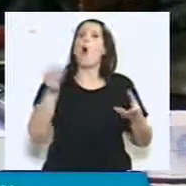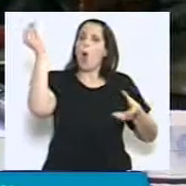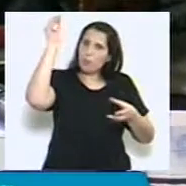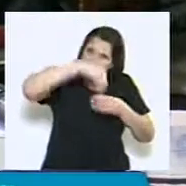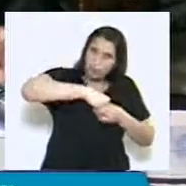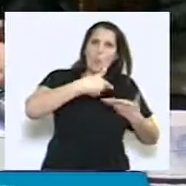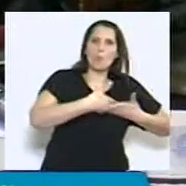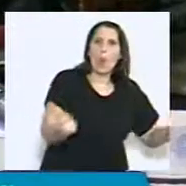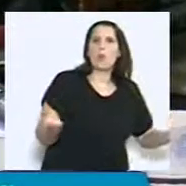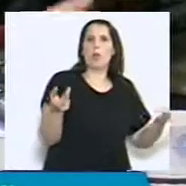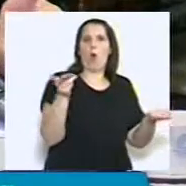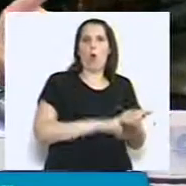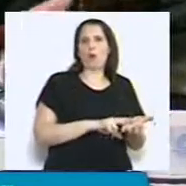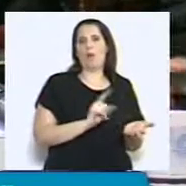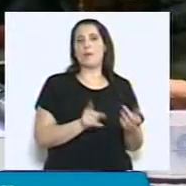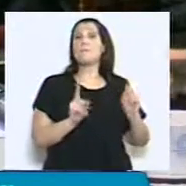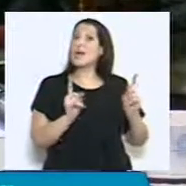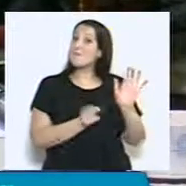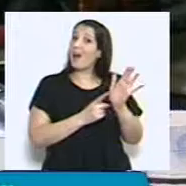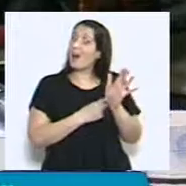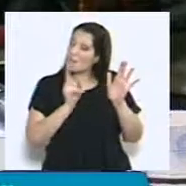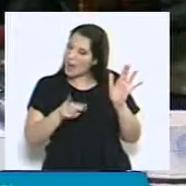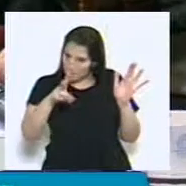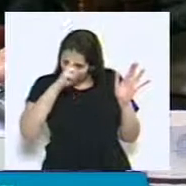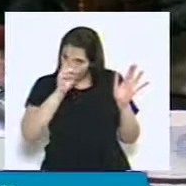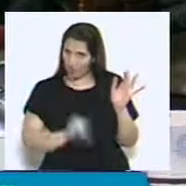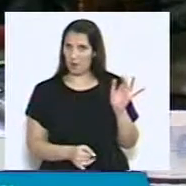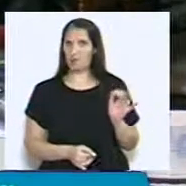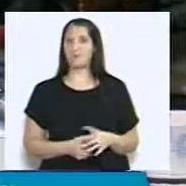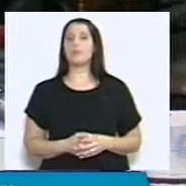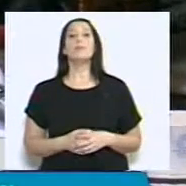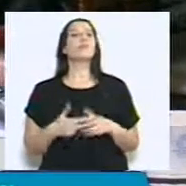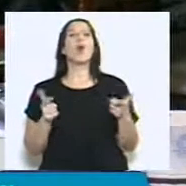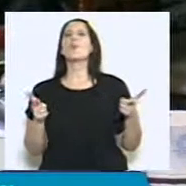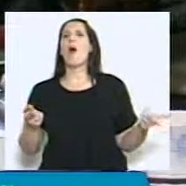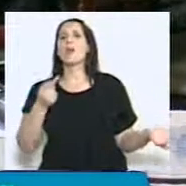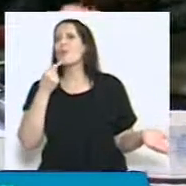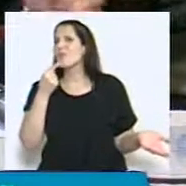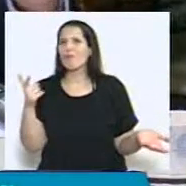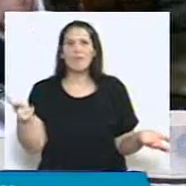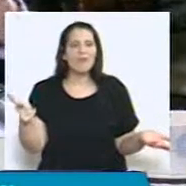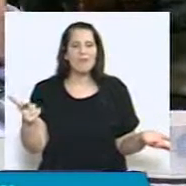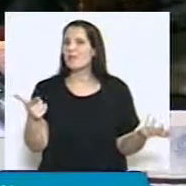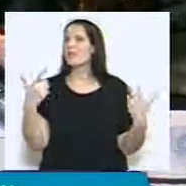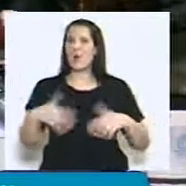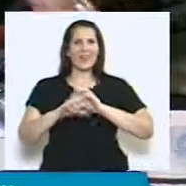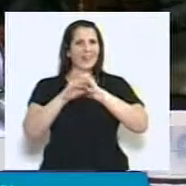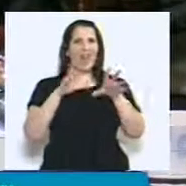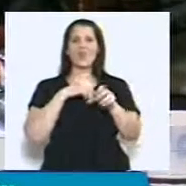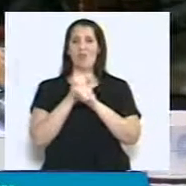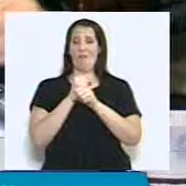Pública Nacional en las condiciones reglamentarias que se establezcan. O sea que acá no hay ninguna duda que el trabajo